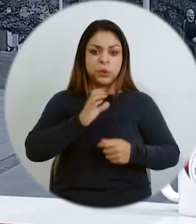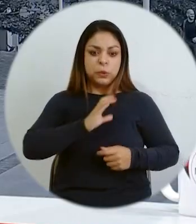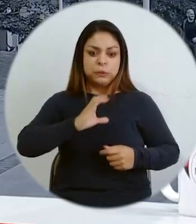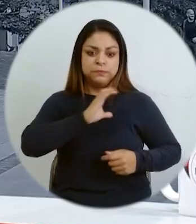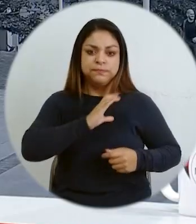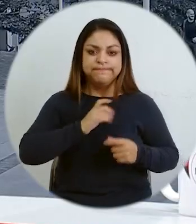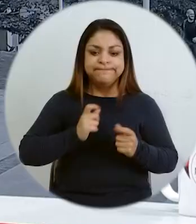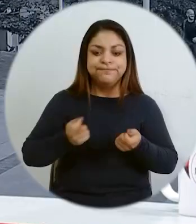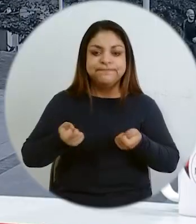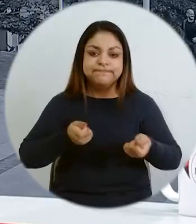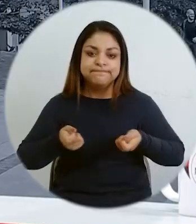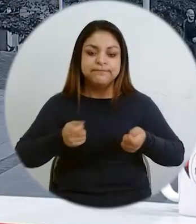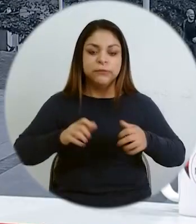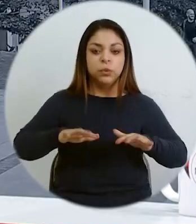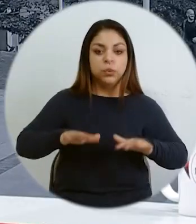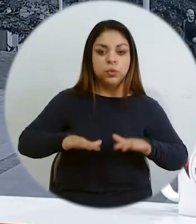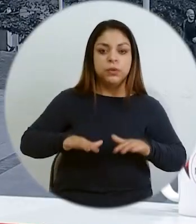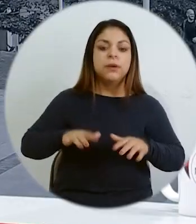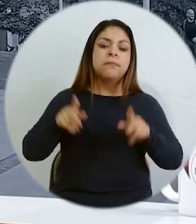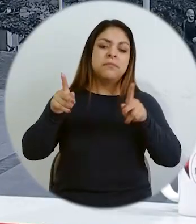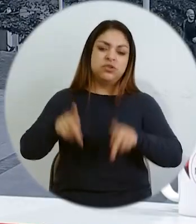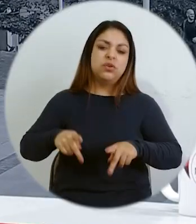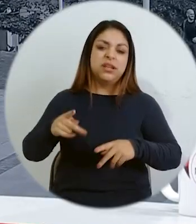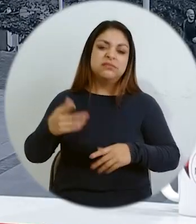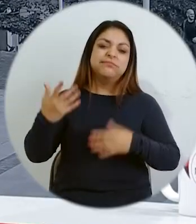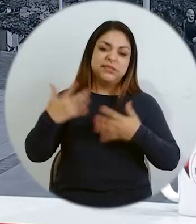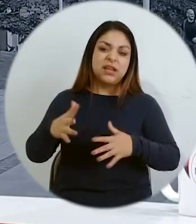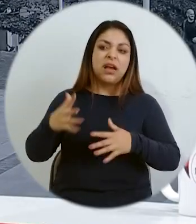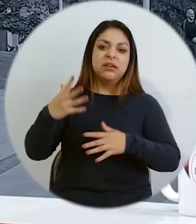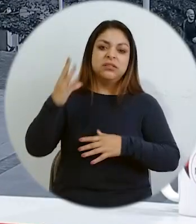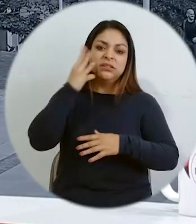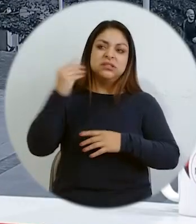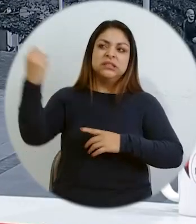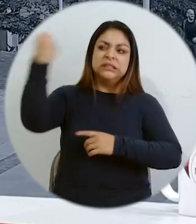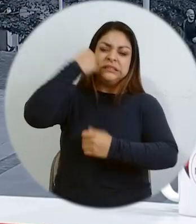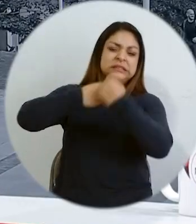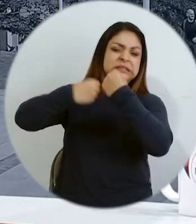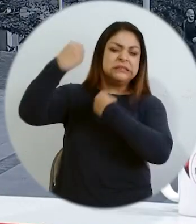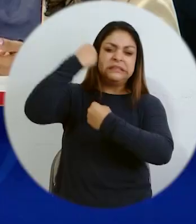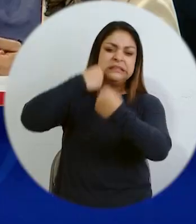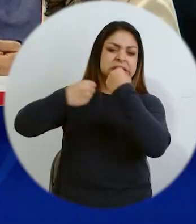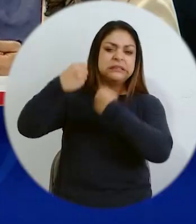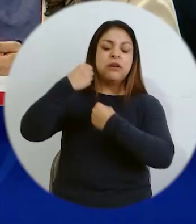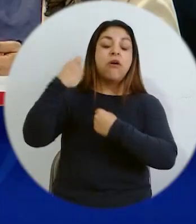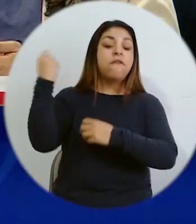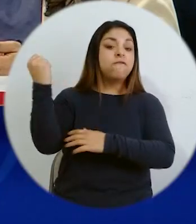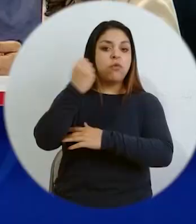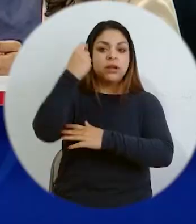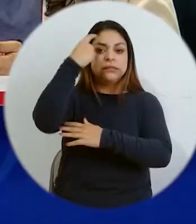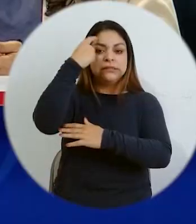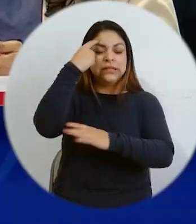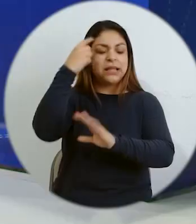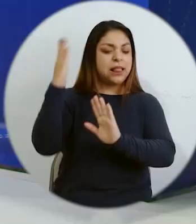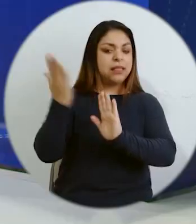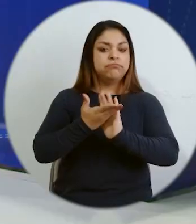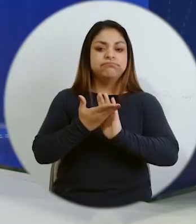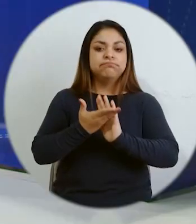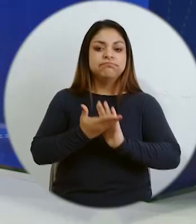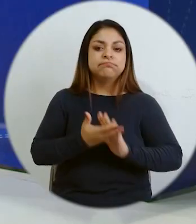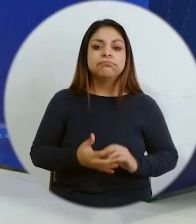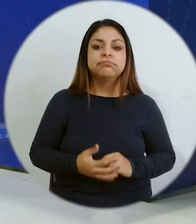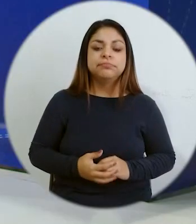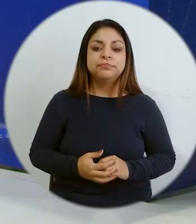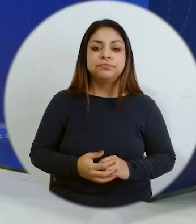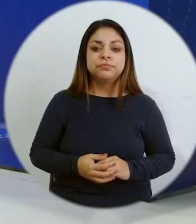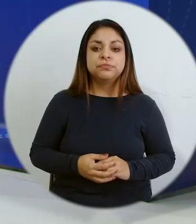la regulación del comportamiento de las emociones en personas que son violentadas de forma sistemática se ven fuertemente lesionados.